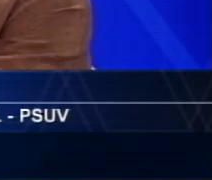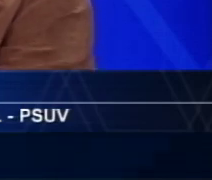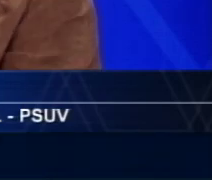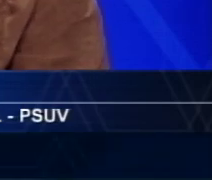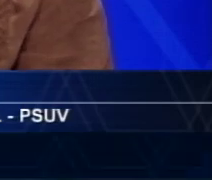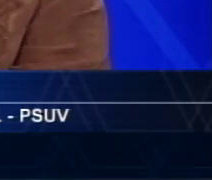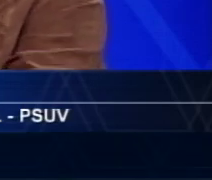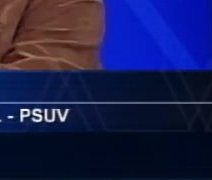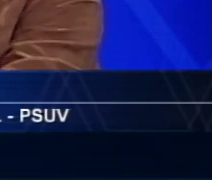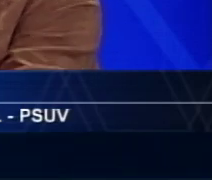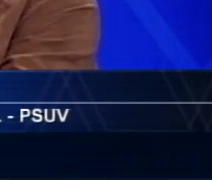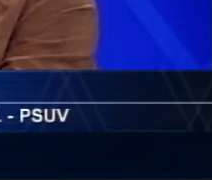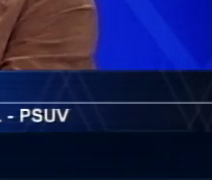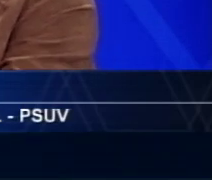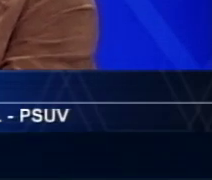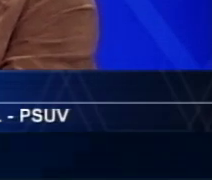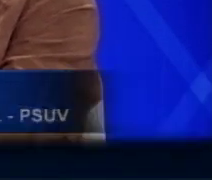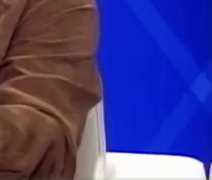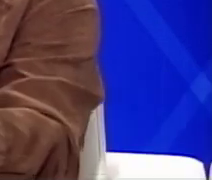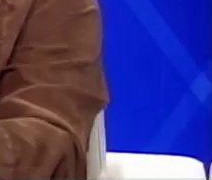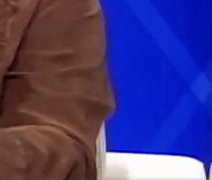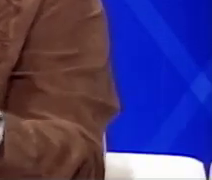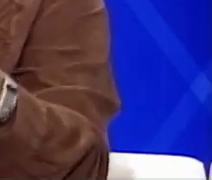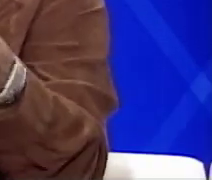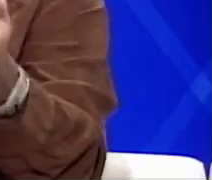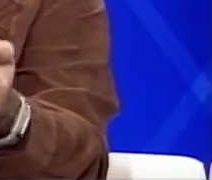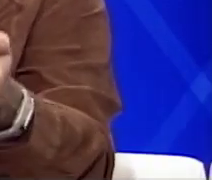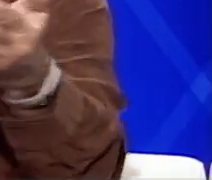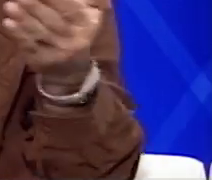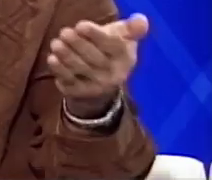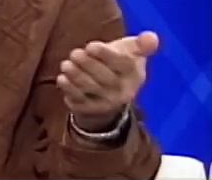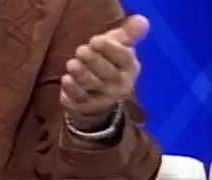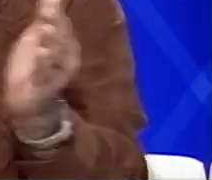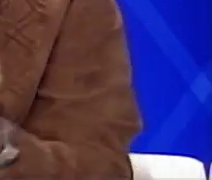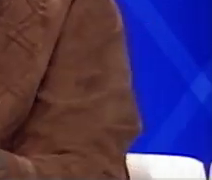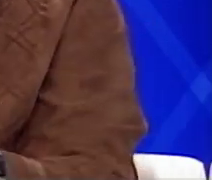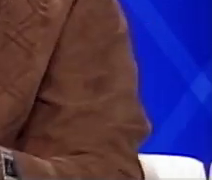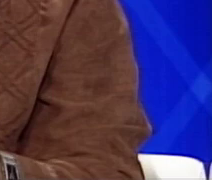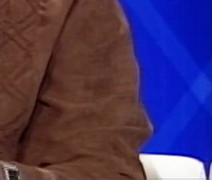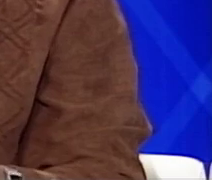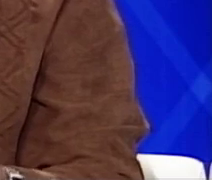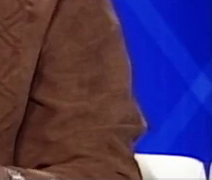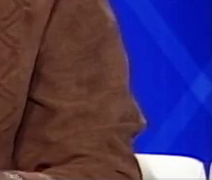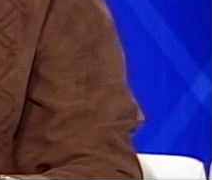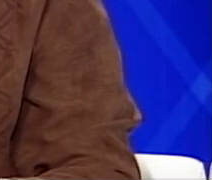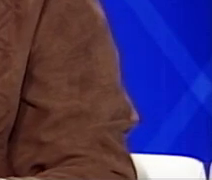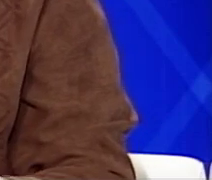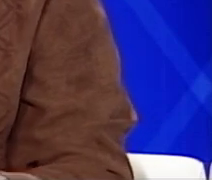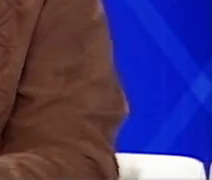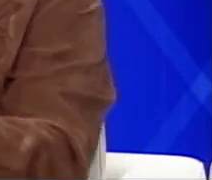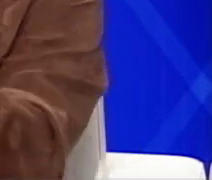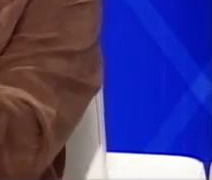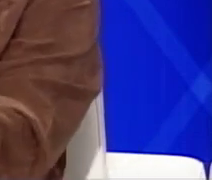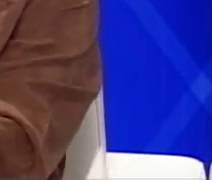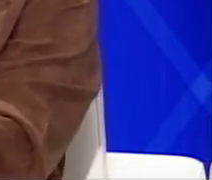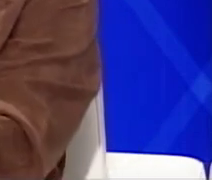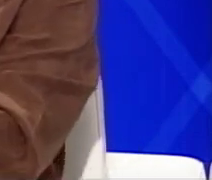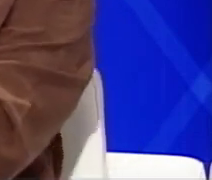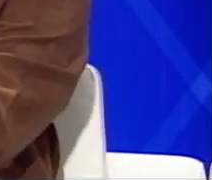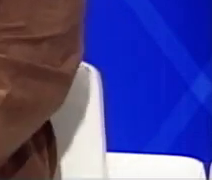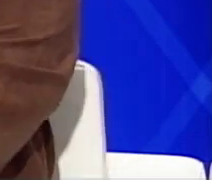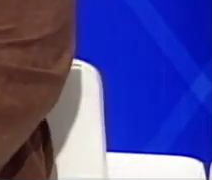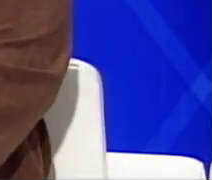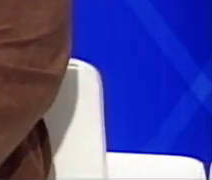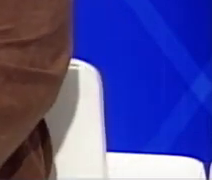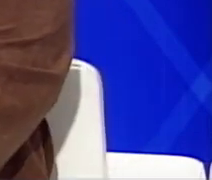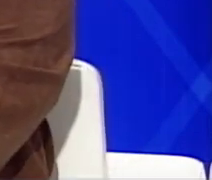de extracción. Los nacionalizaban en Colombia, no le pagaban impuestos al Estado colombiano y luego lo exportaban como Made in Colombia. Se había convertido